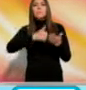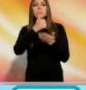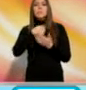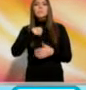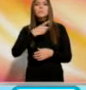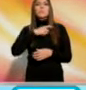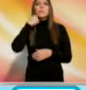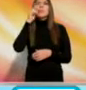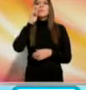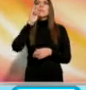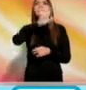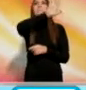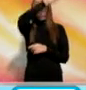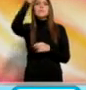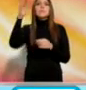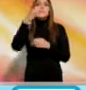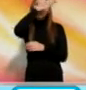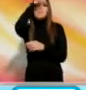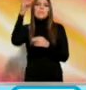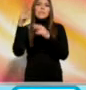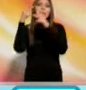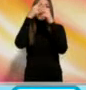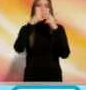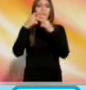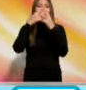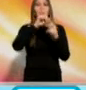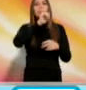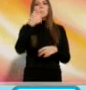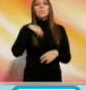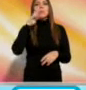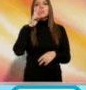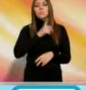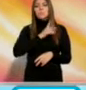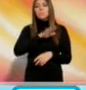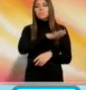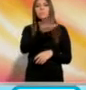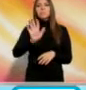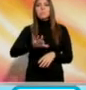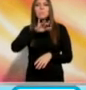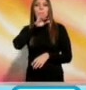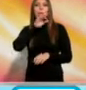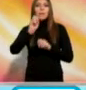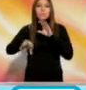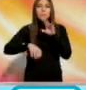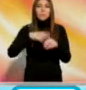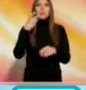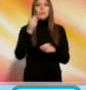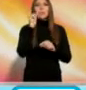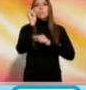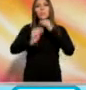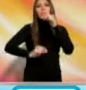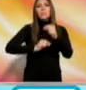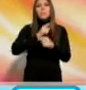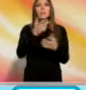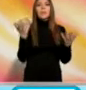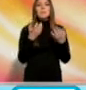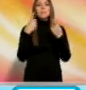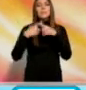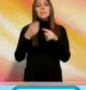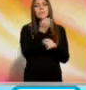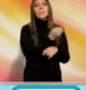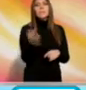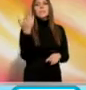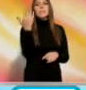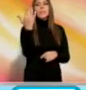cielo estrellado y de otras no podía ver más que la basura. Sí. Entonces fue construyendo estas 50